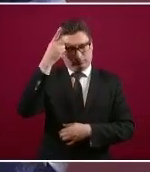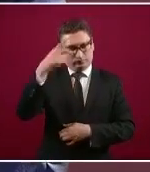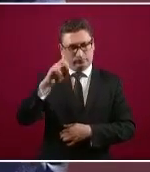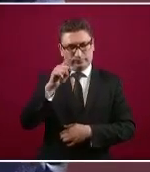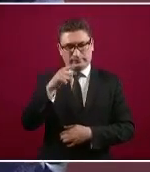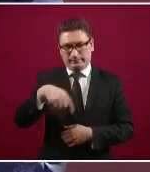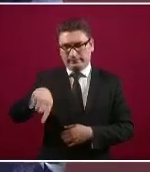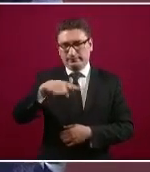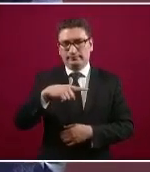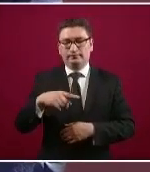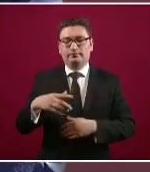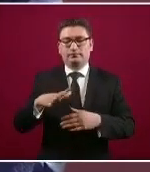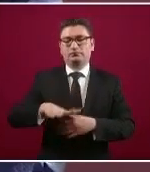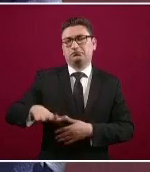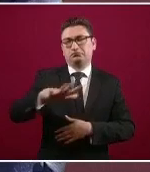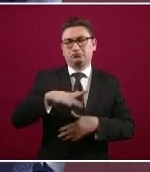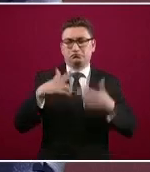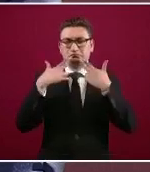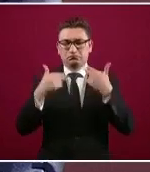hacienda